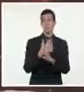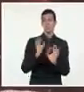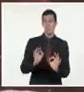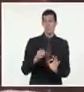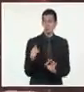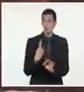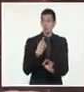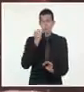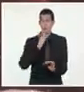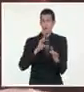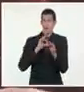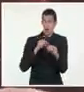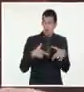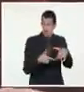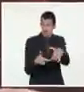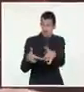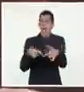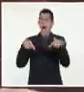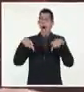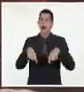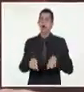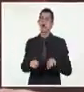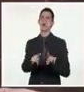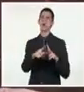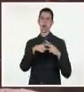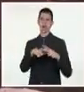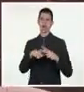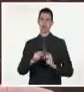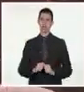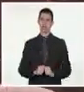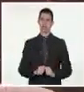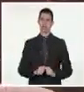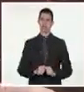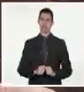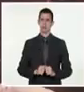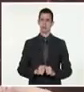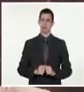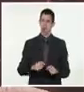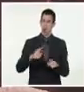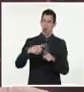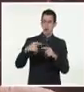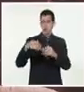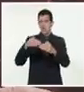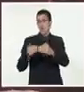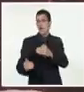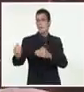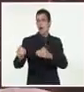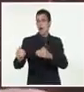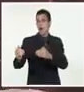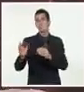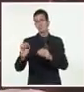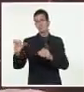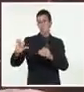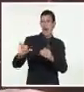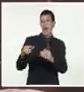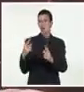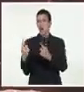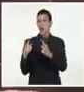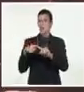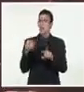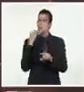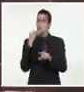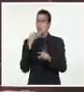colapsado. Y lo demás está en mal estado, pero tiene todavía tiene su integridad desde el punto de vista de estanquedad. Y por supuesto